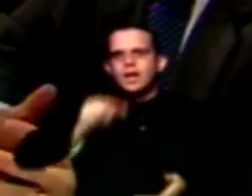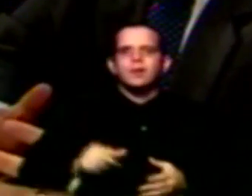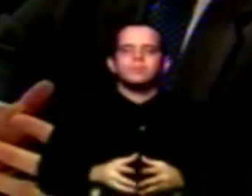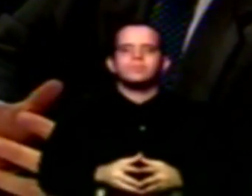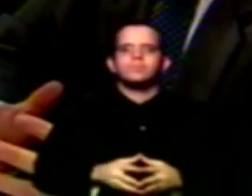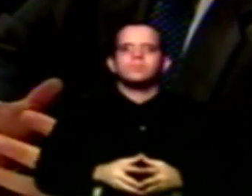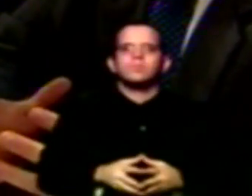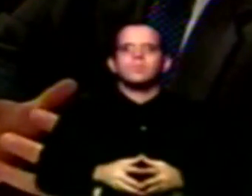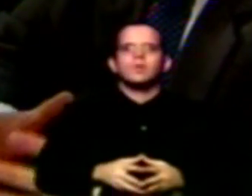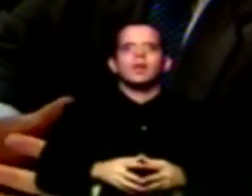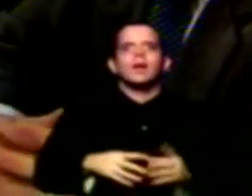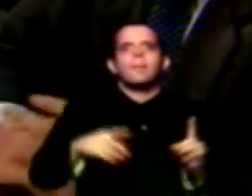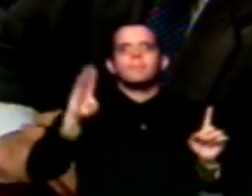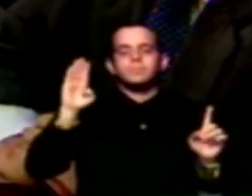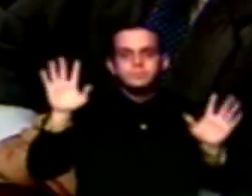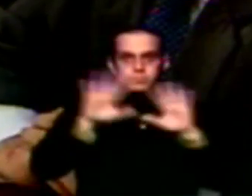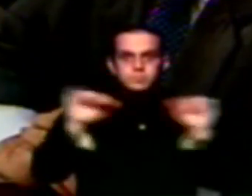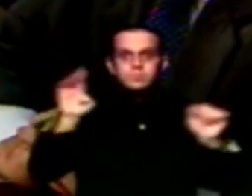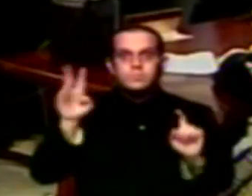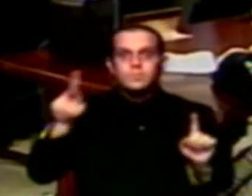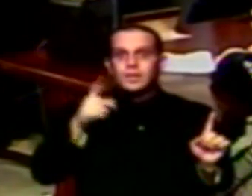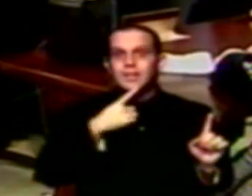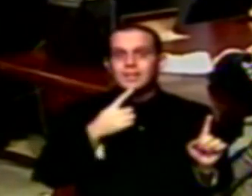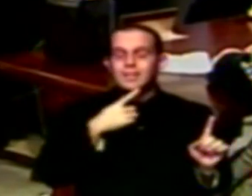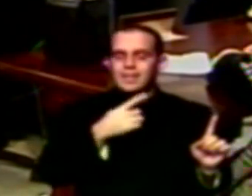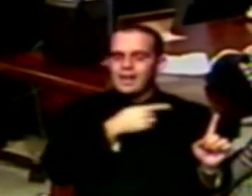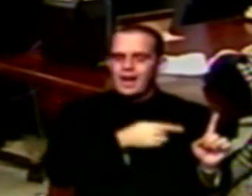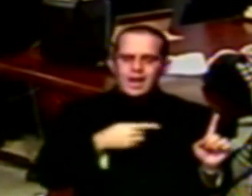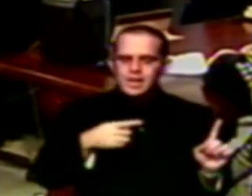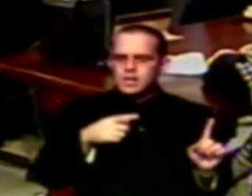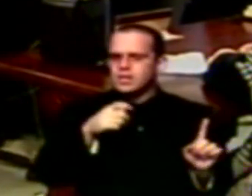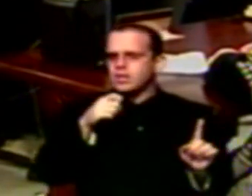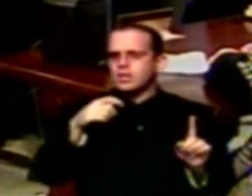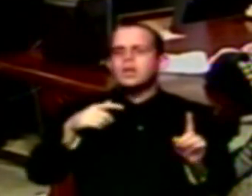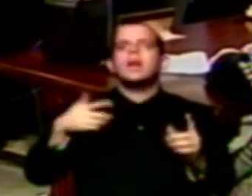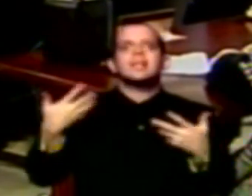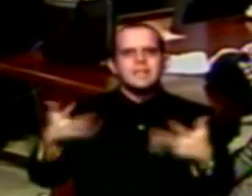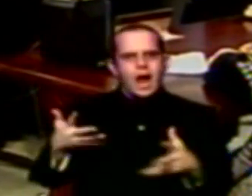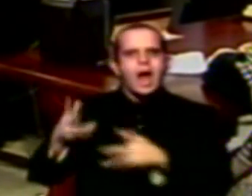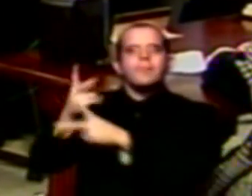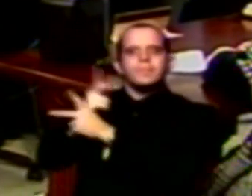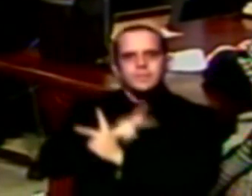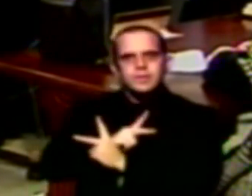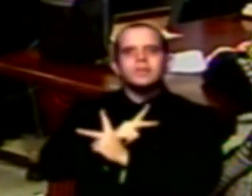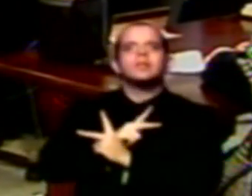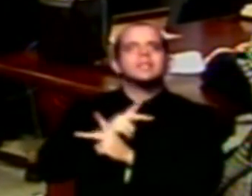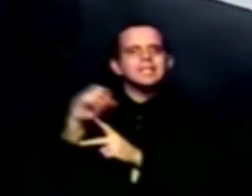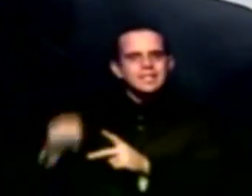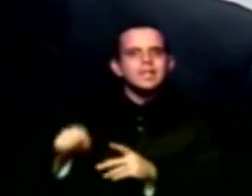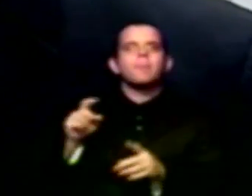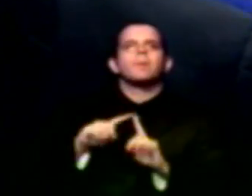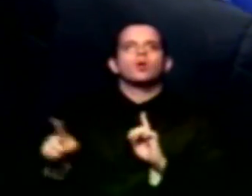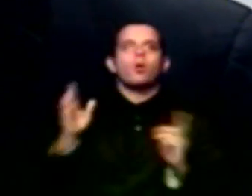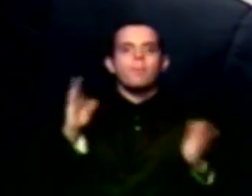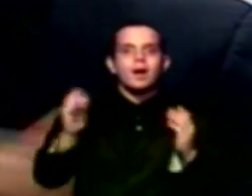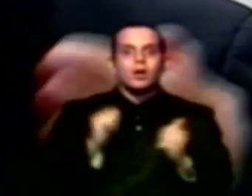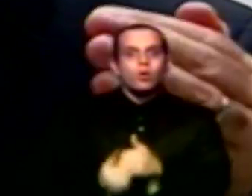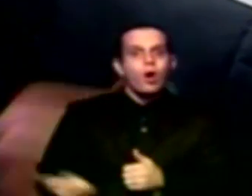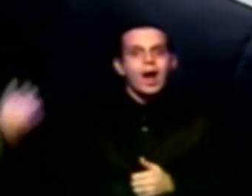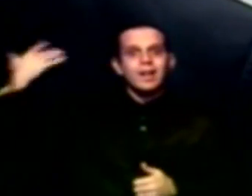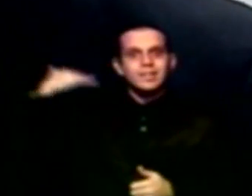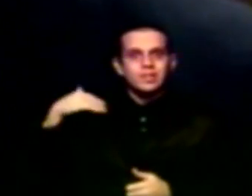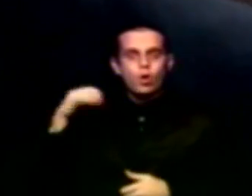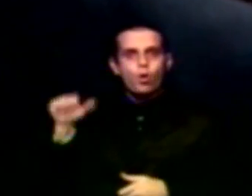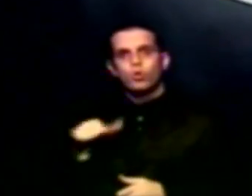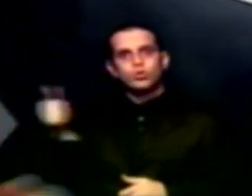límite, asegurando que aunque han tenido que recurrir a deudas, ha sido un 1% menor que en pasadas administraciones. Con lo que hemos logrado de